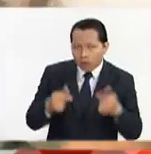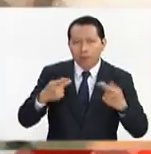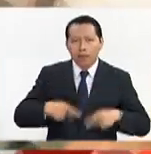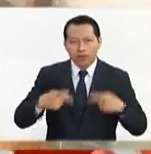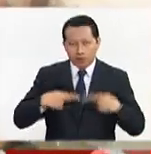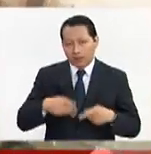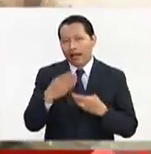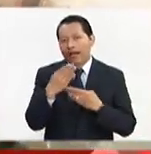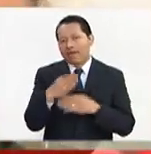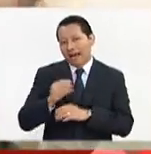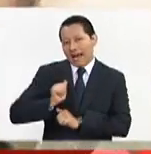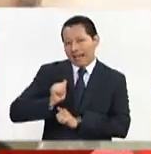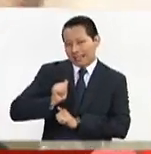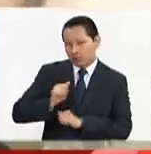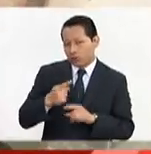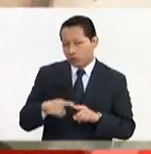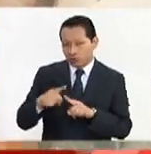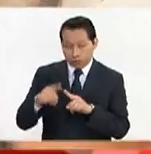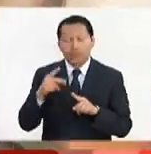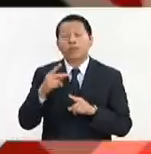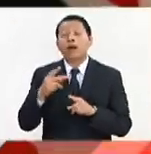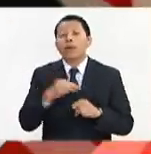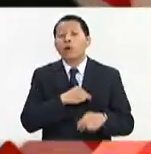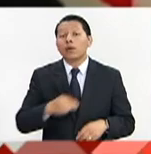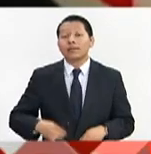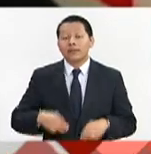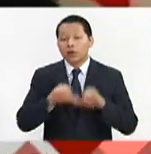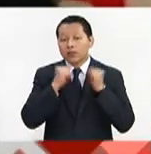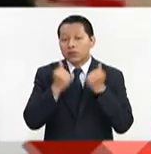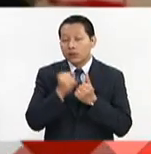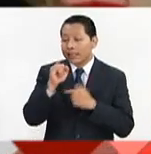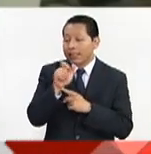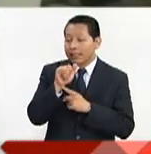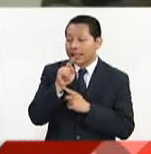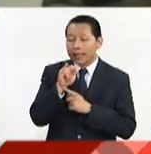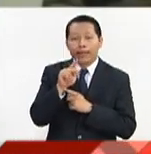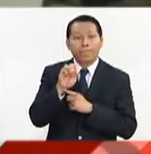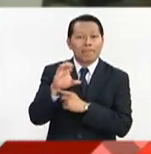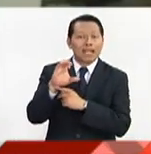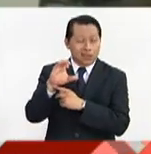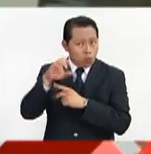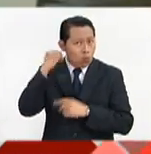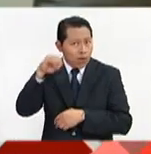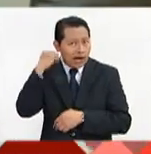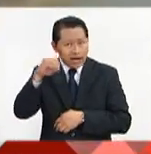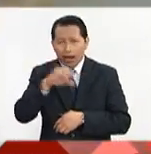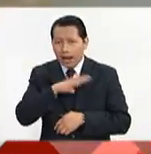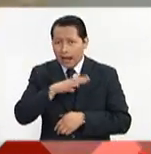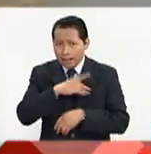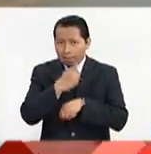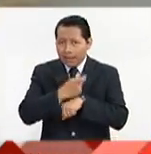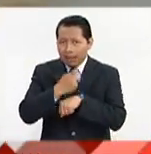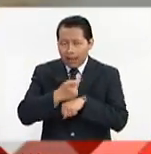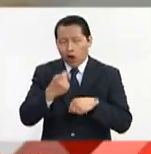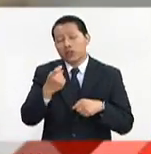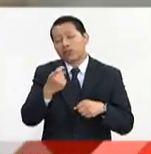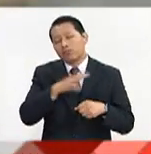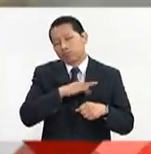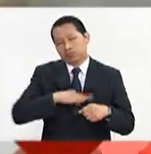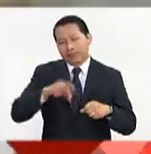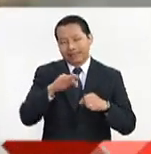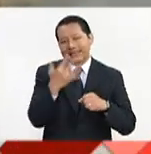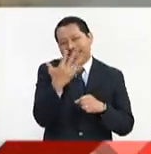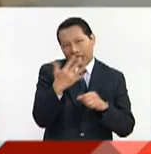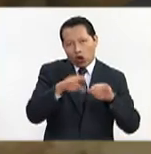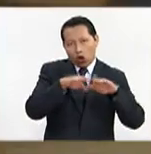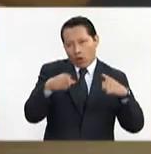de Banjército. Precisamente en el municipio de Asunción, Ixtaltepec, Oaxaca, se instalarán los primeros 5 módulos. Los